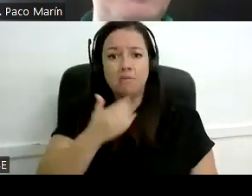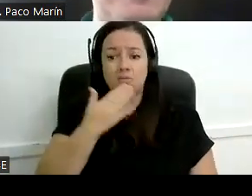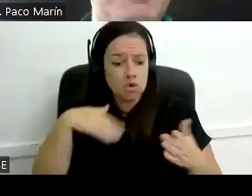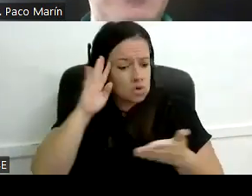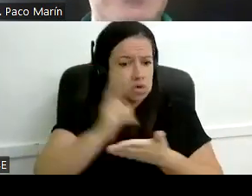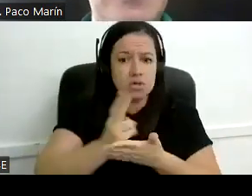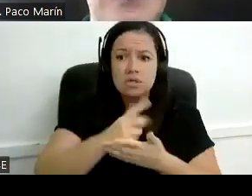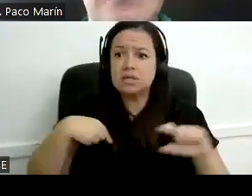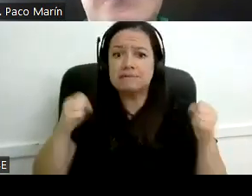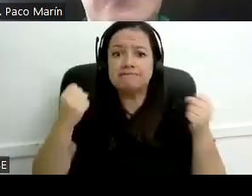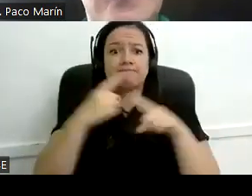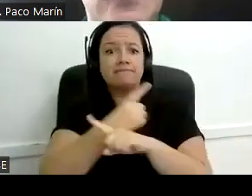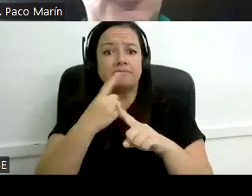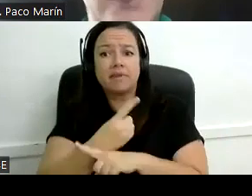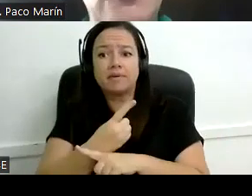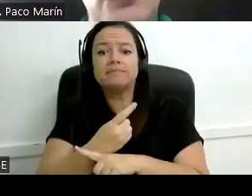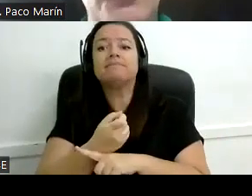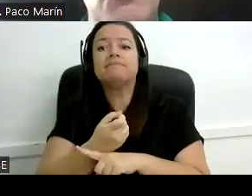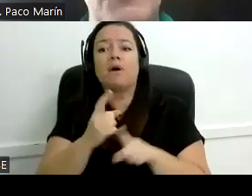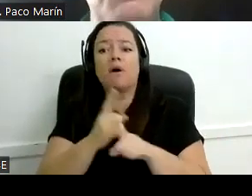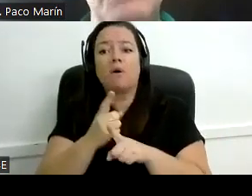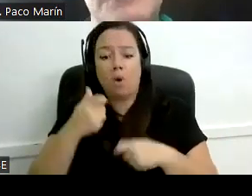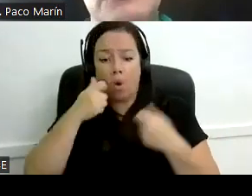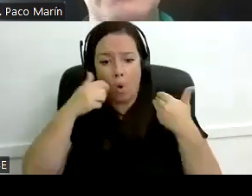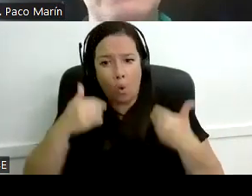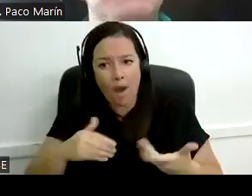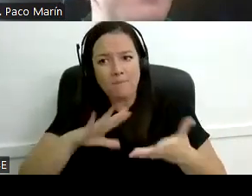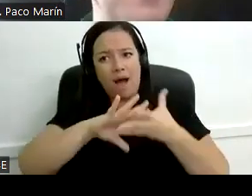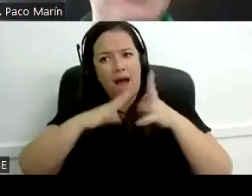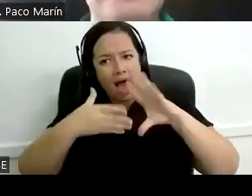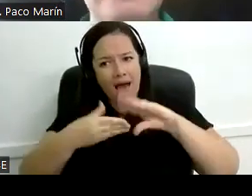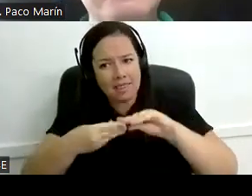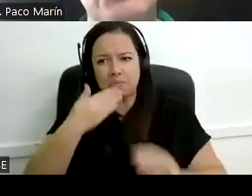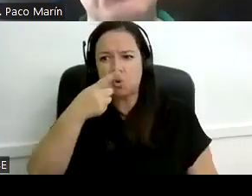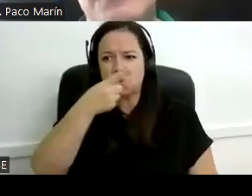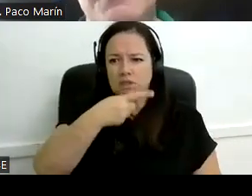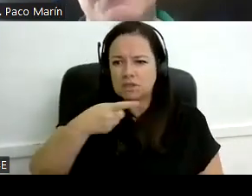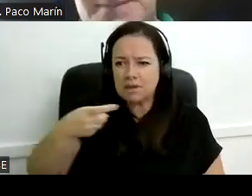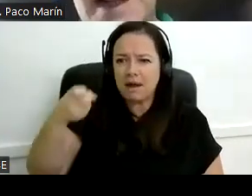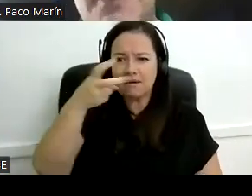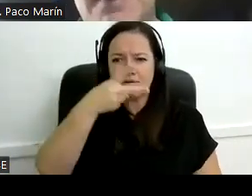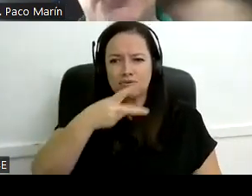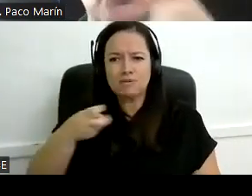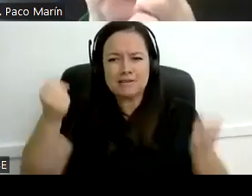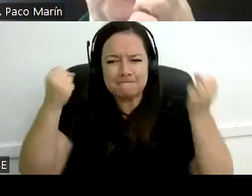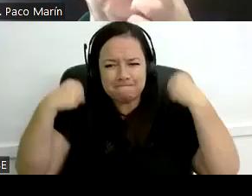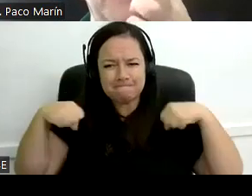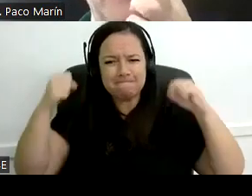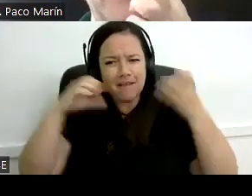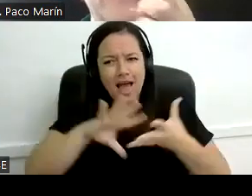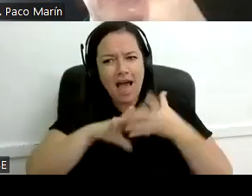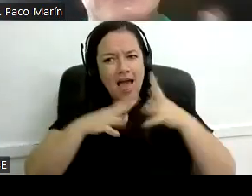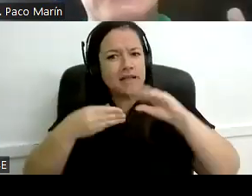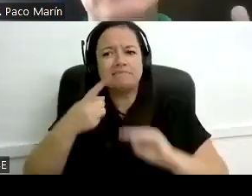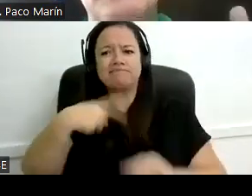tenemos la paciencia para ir educando nuestro cuerpo durante una semana, 10 días o así, de manera que podamos dormir